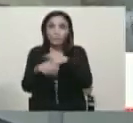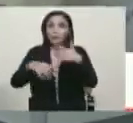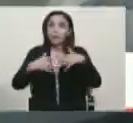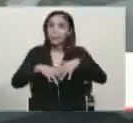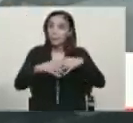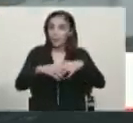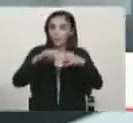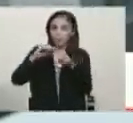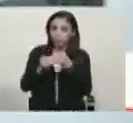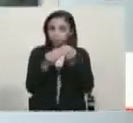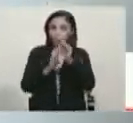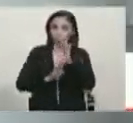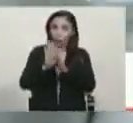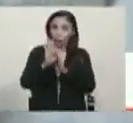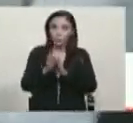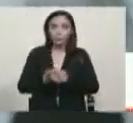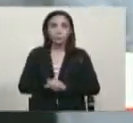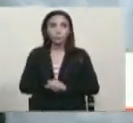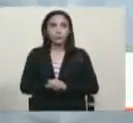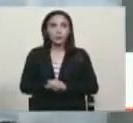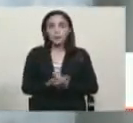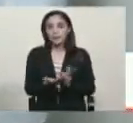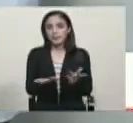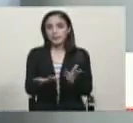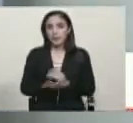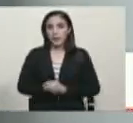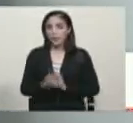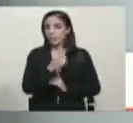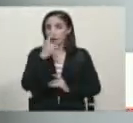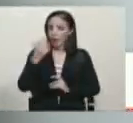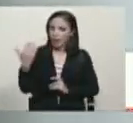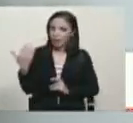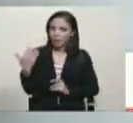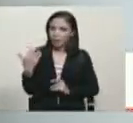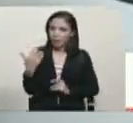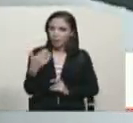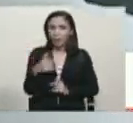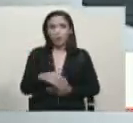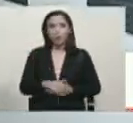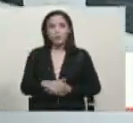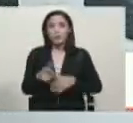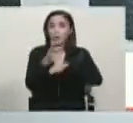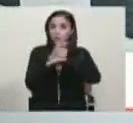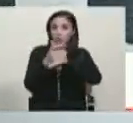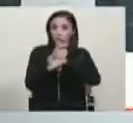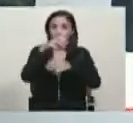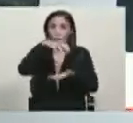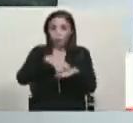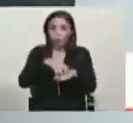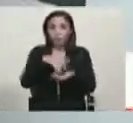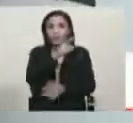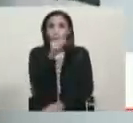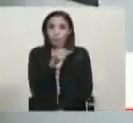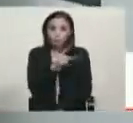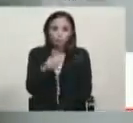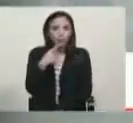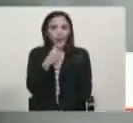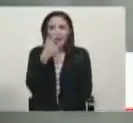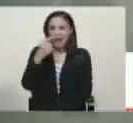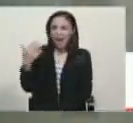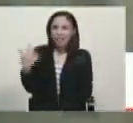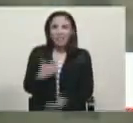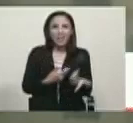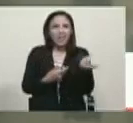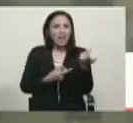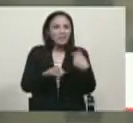recuperada, sí, de un ejercicio que me decía el gobernador Omar Prieto de especulación, de